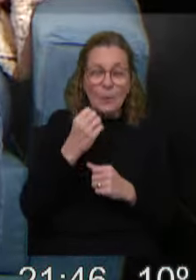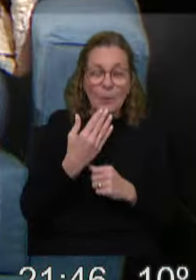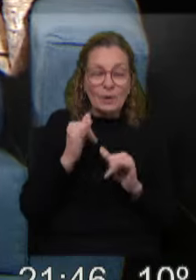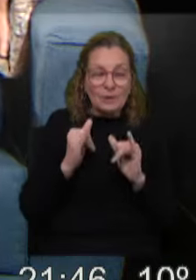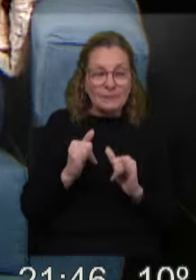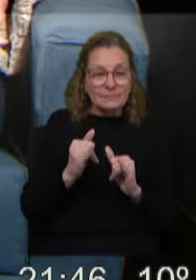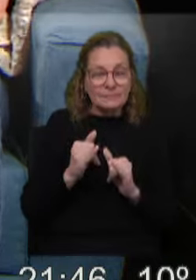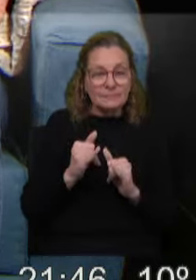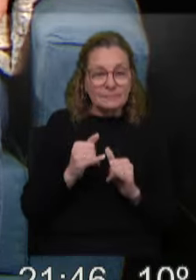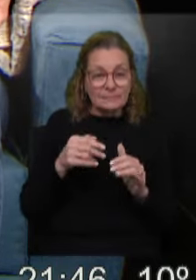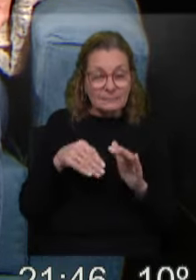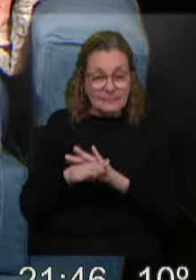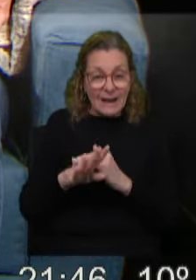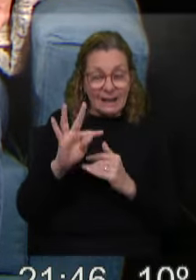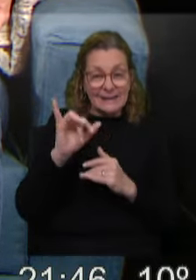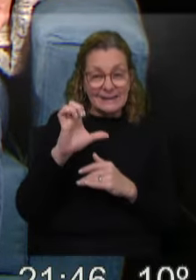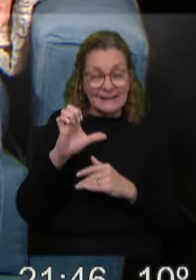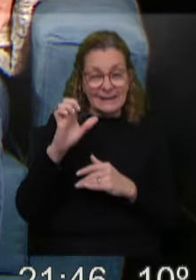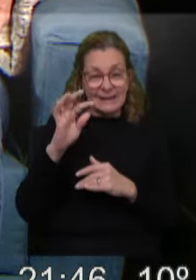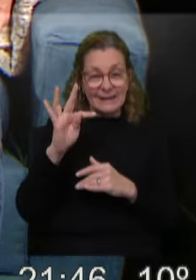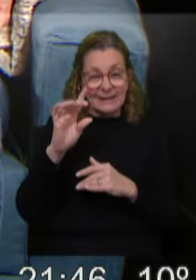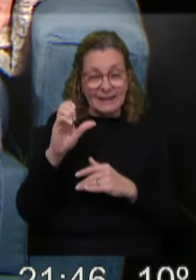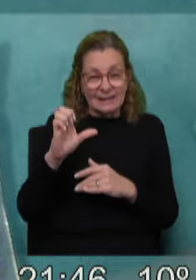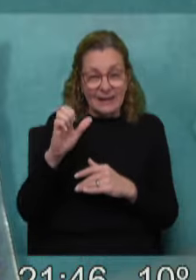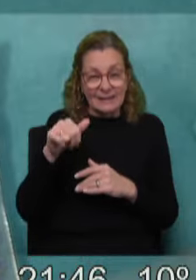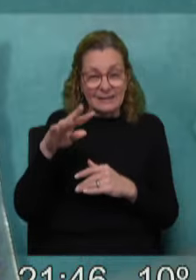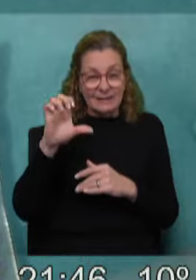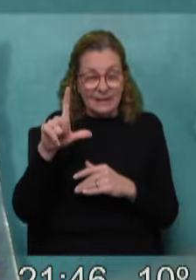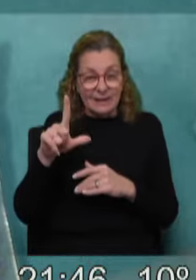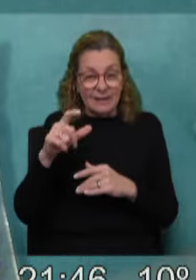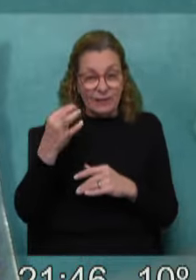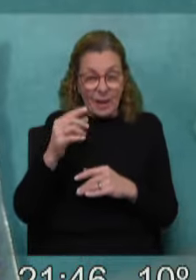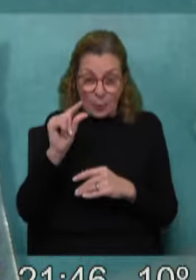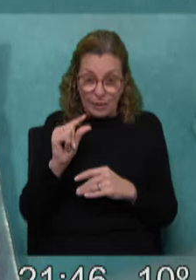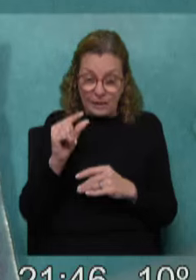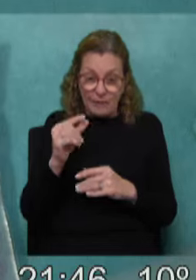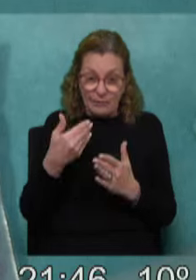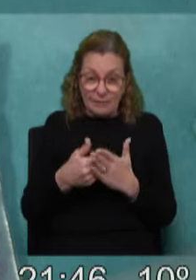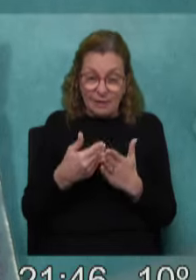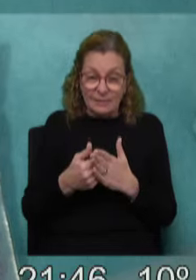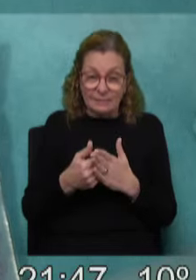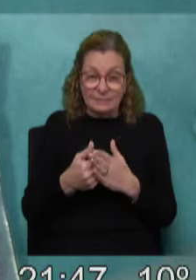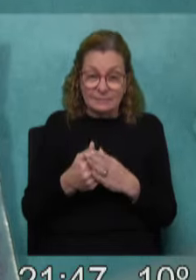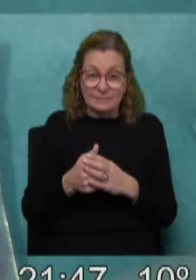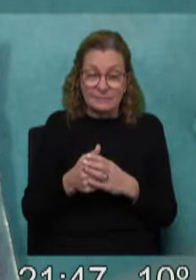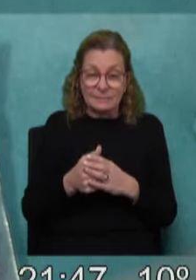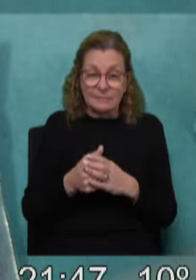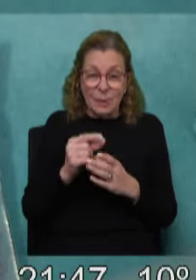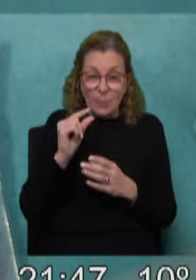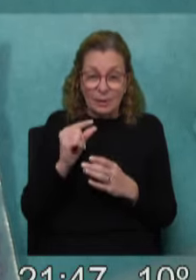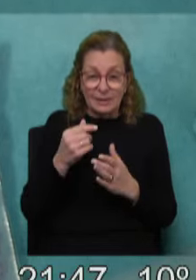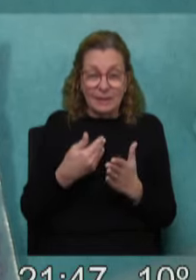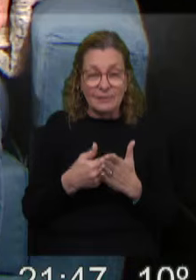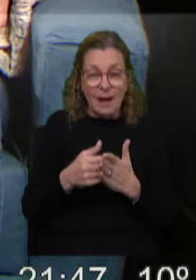Entonces, entradas por Ticantel. Sí, quedan pocas. Quedan muy poquitas, realmente. No es que, como decís, quedan